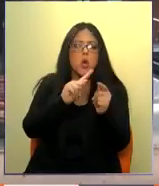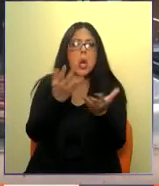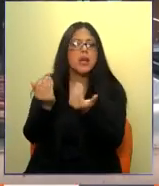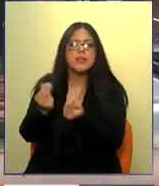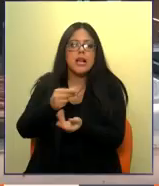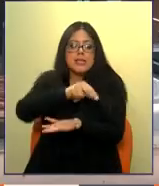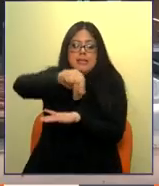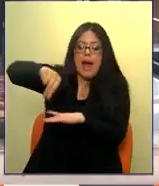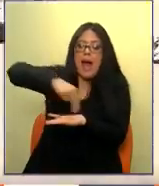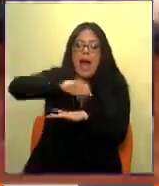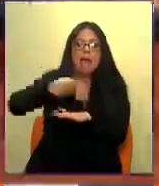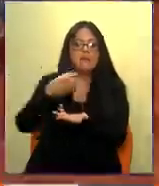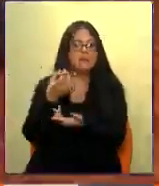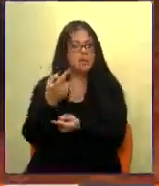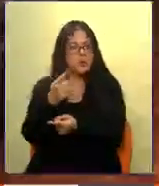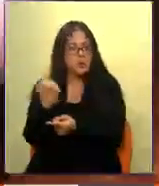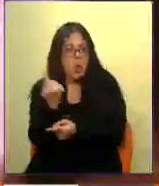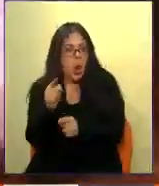solo es